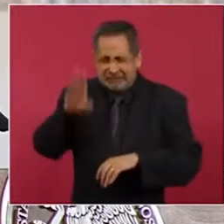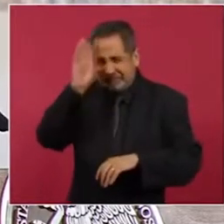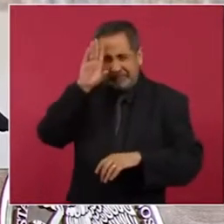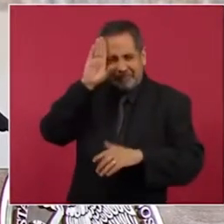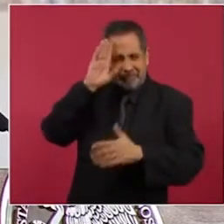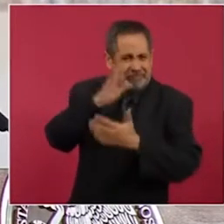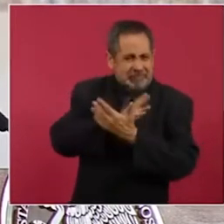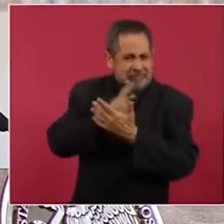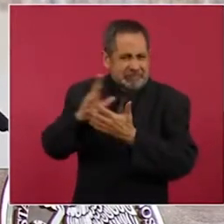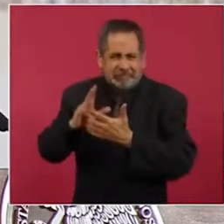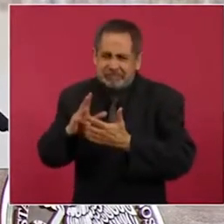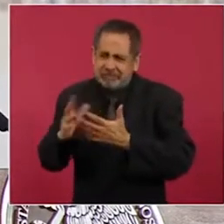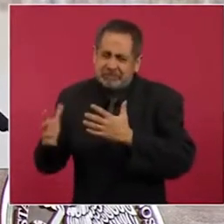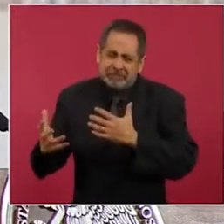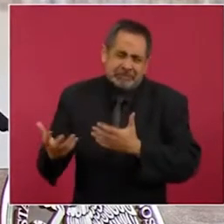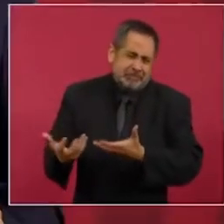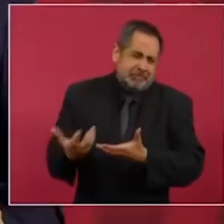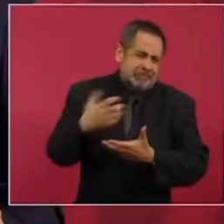saquearon